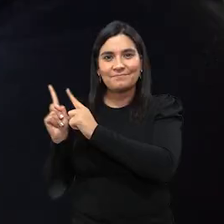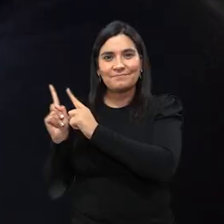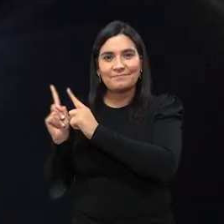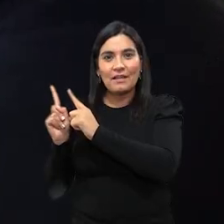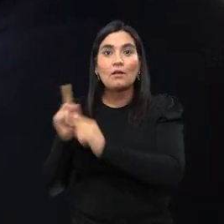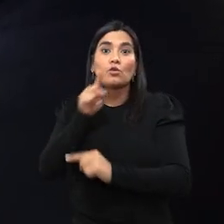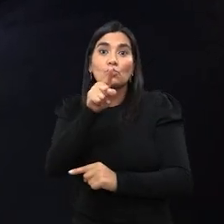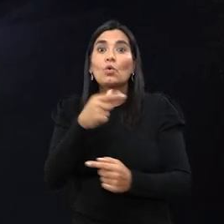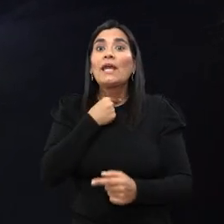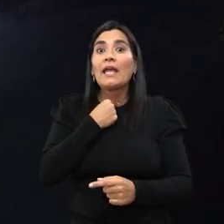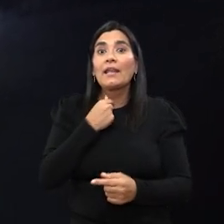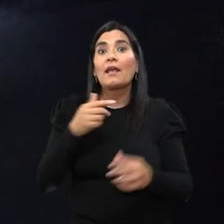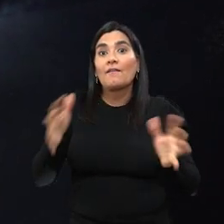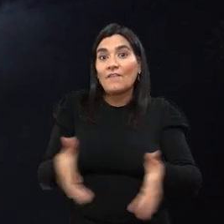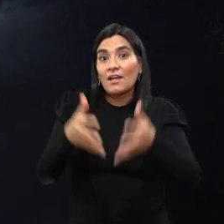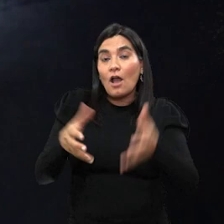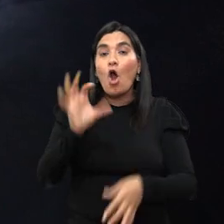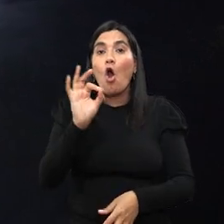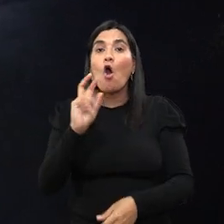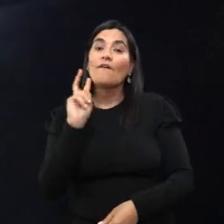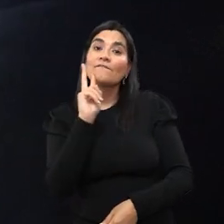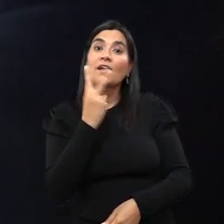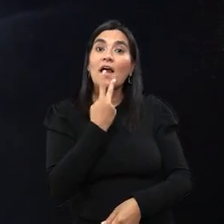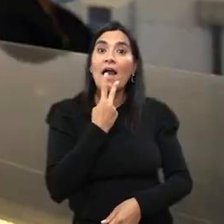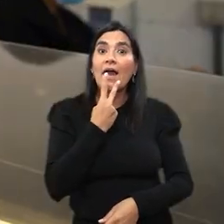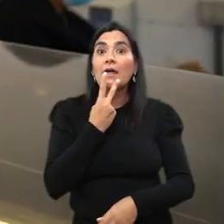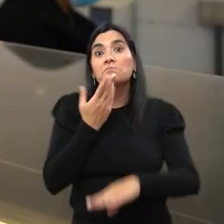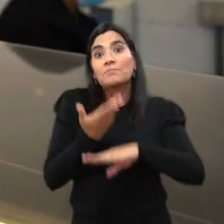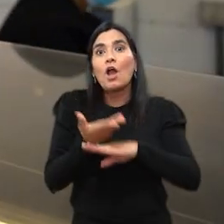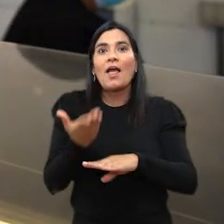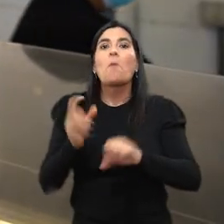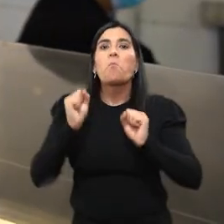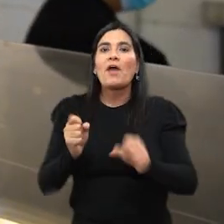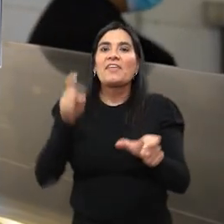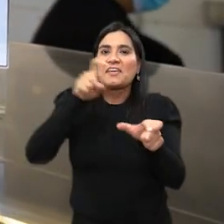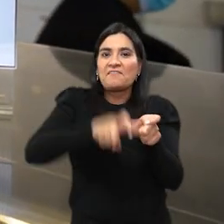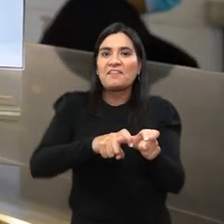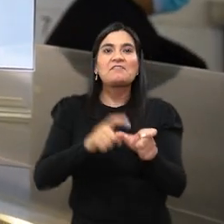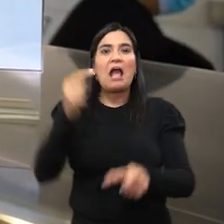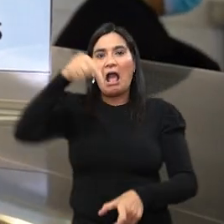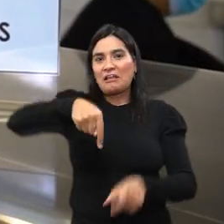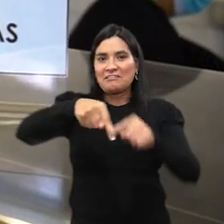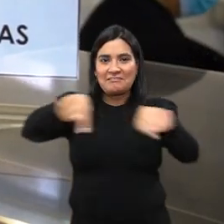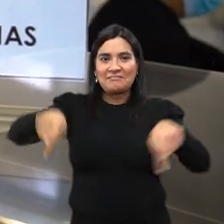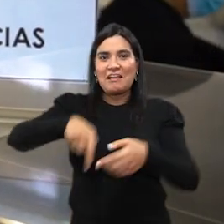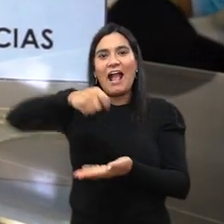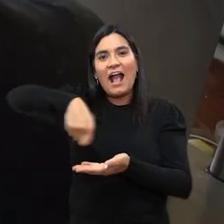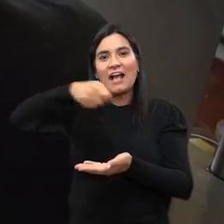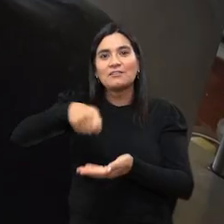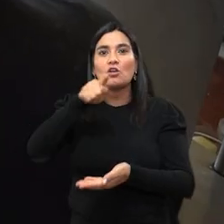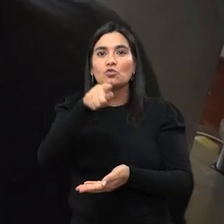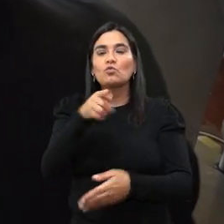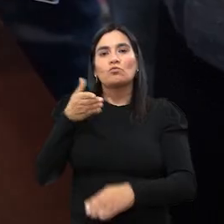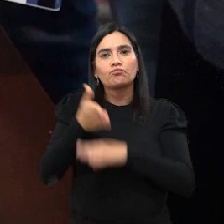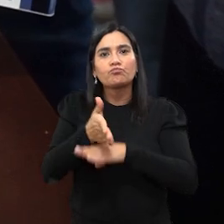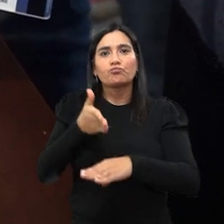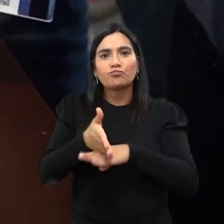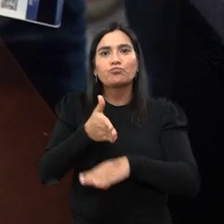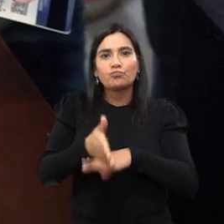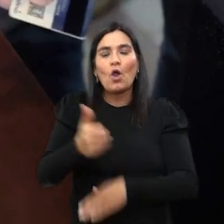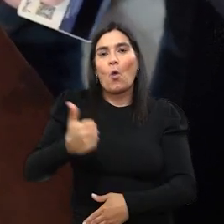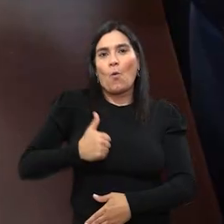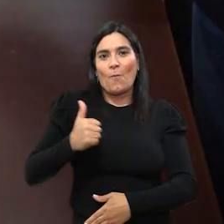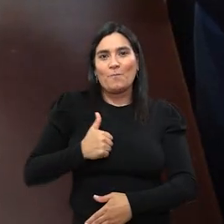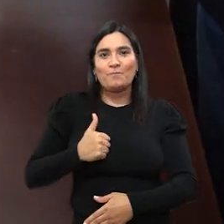reservasdice.udec.cl. Para consumir dietas vegetarianas o veganas, puedes inscribirte directamente en el casino y mantener la regularidad en